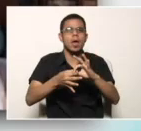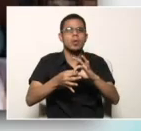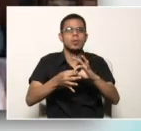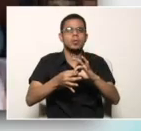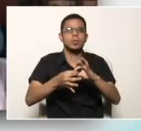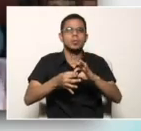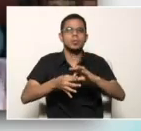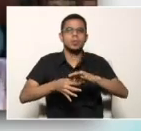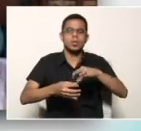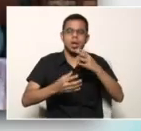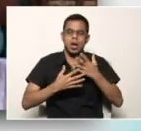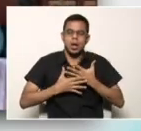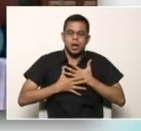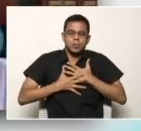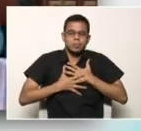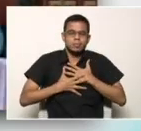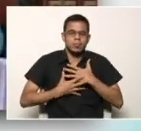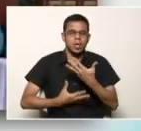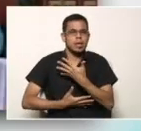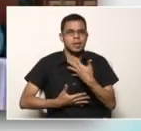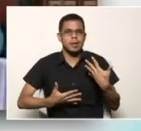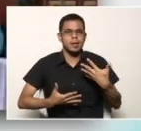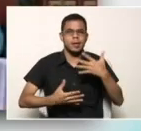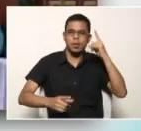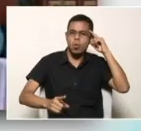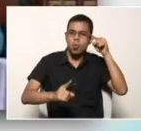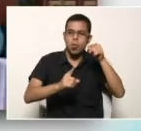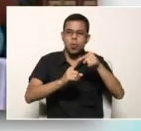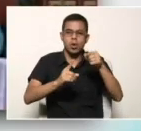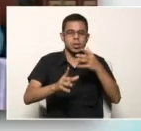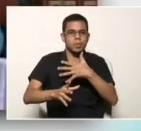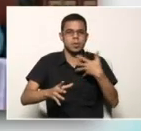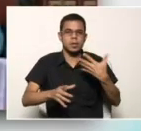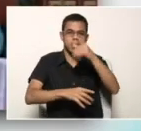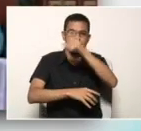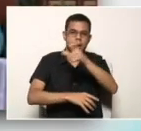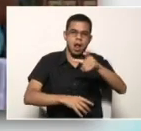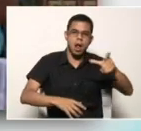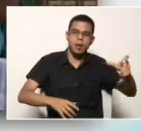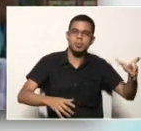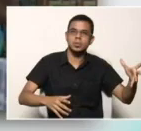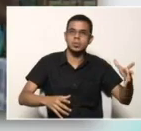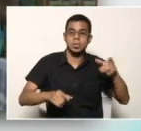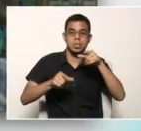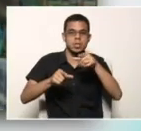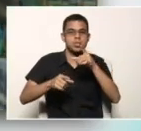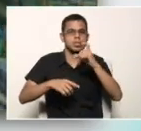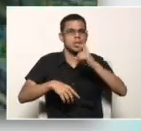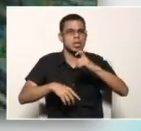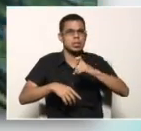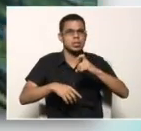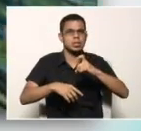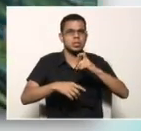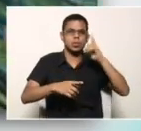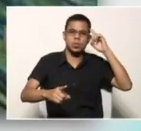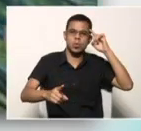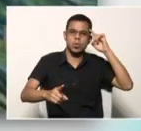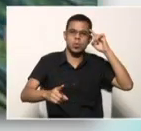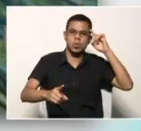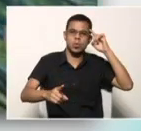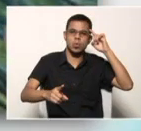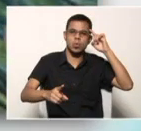e impulsos que es necesario dirigir hacia un fin general, progresivo. De allí la necesidad de un ideal educativo